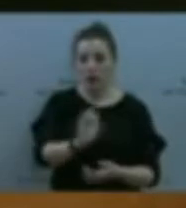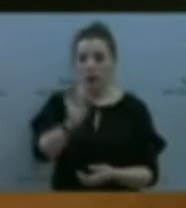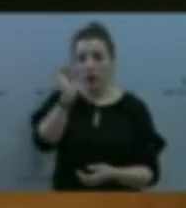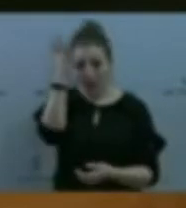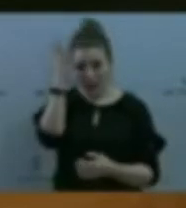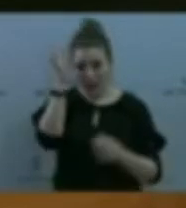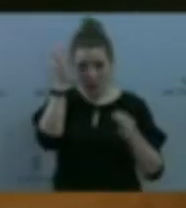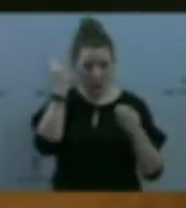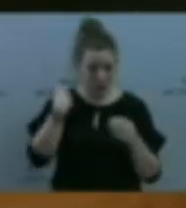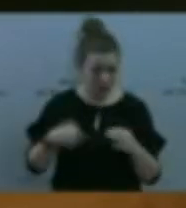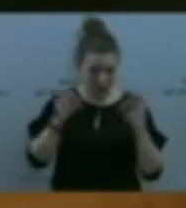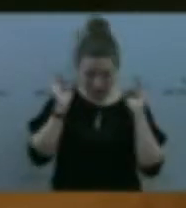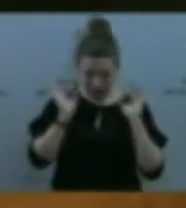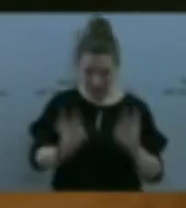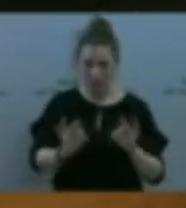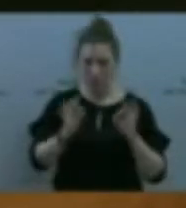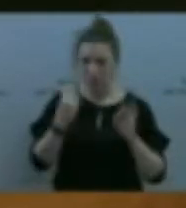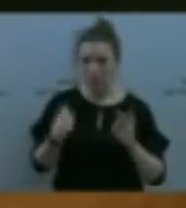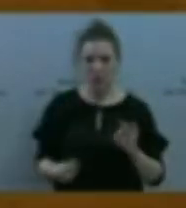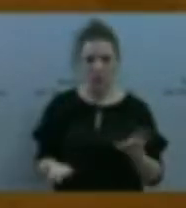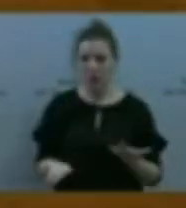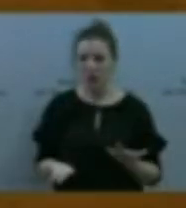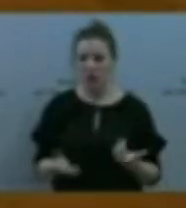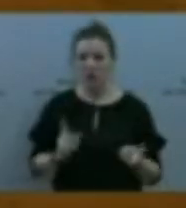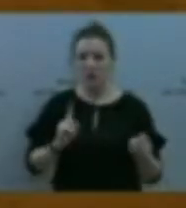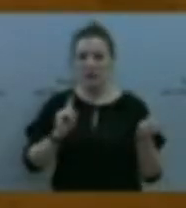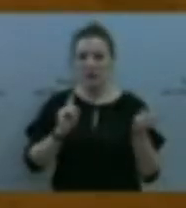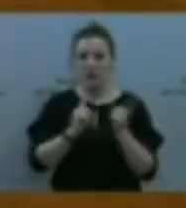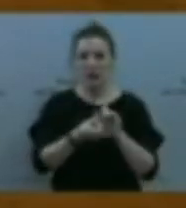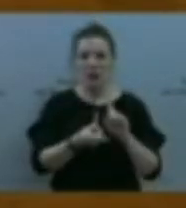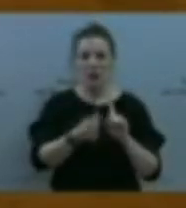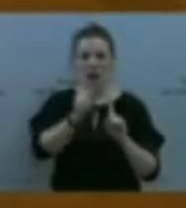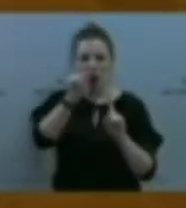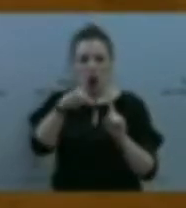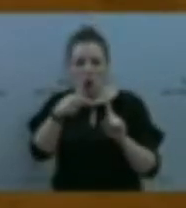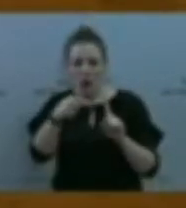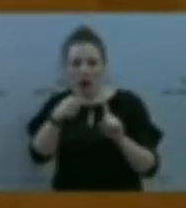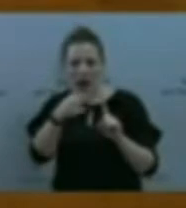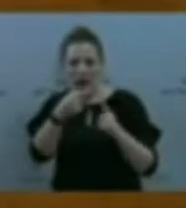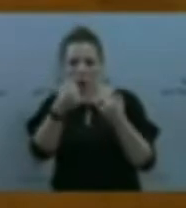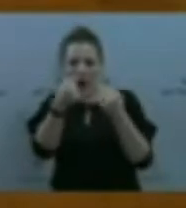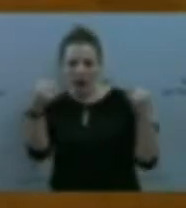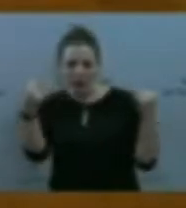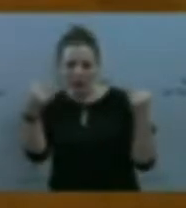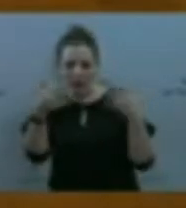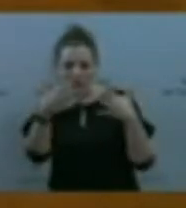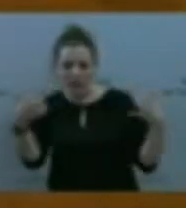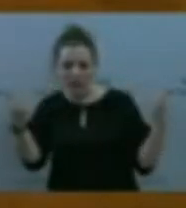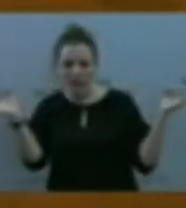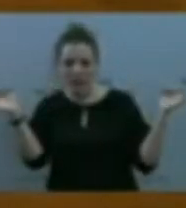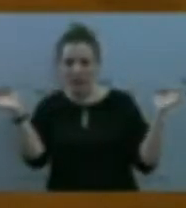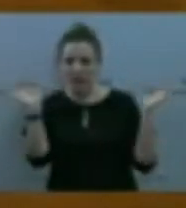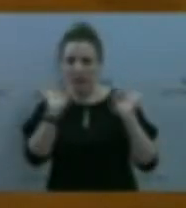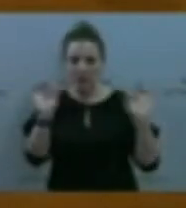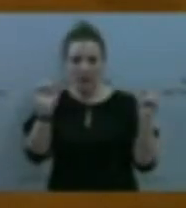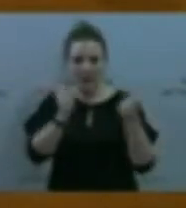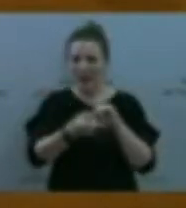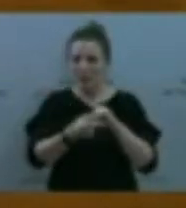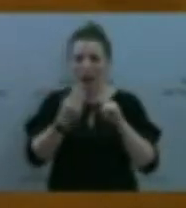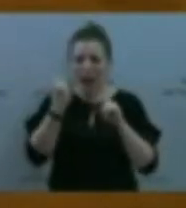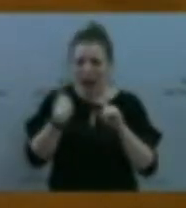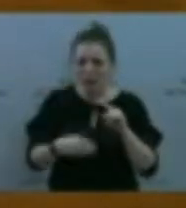no han cambiado ni una coma ni una línea, exactamente la misma, se debatió el 15 de junio y tuvo un